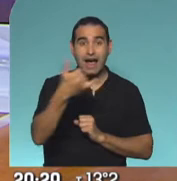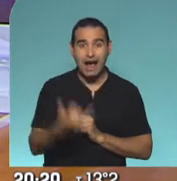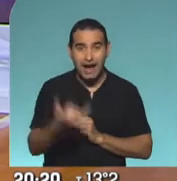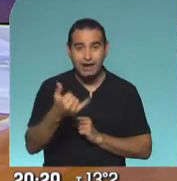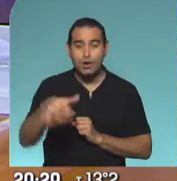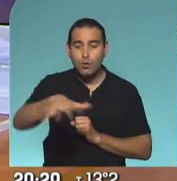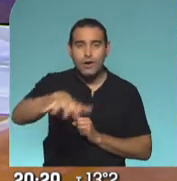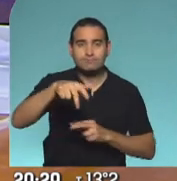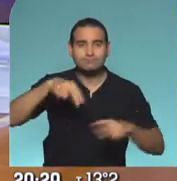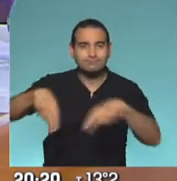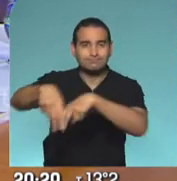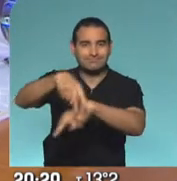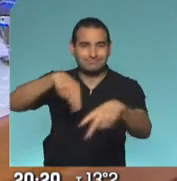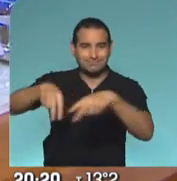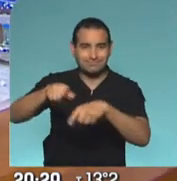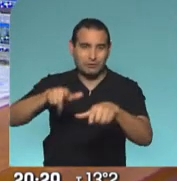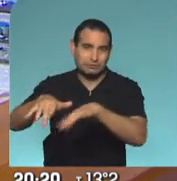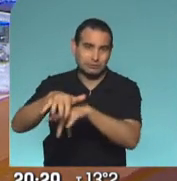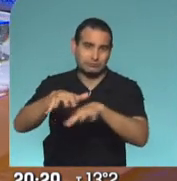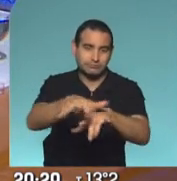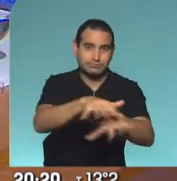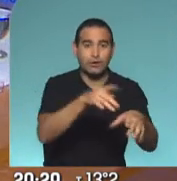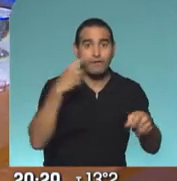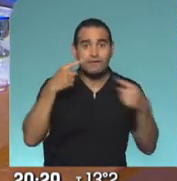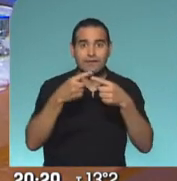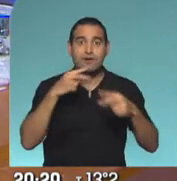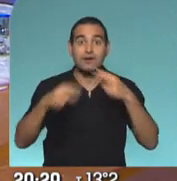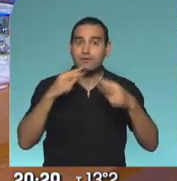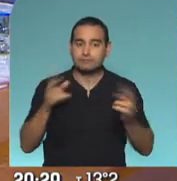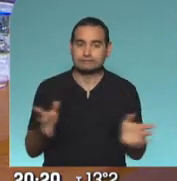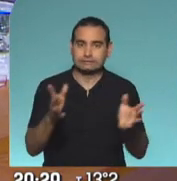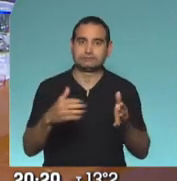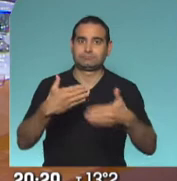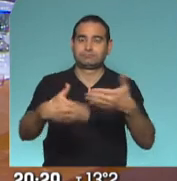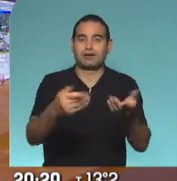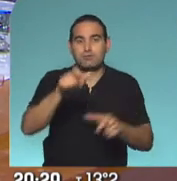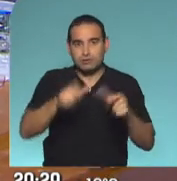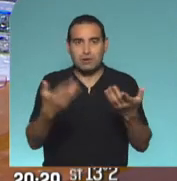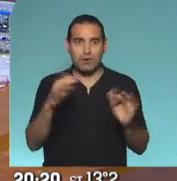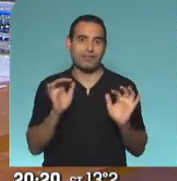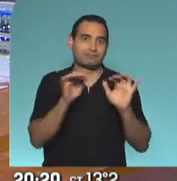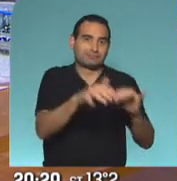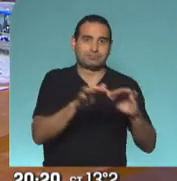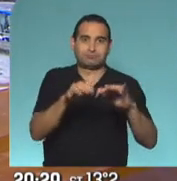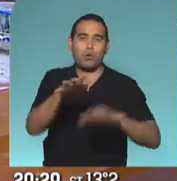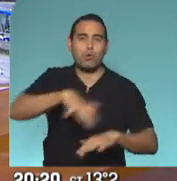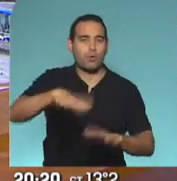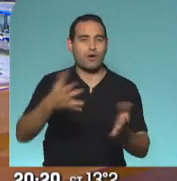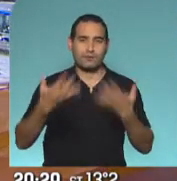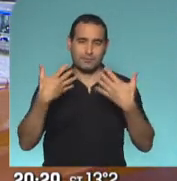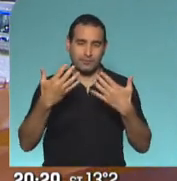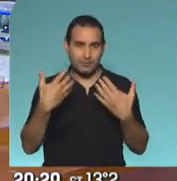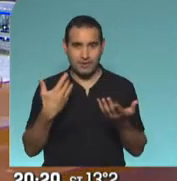áreas peatonales para que la gastronomía se reactive y la gente pueda acercarse ahí al aire libre, con